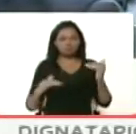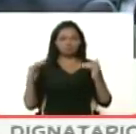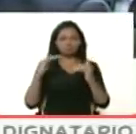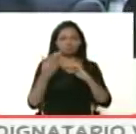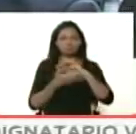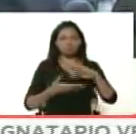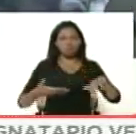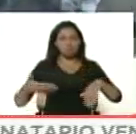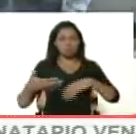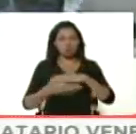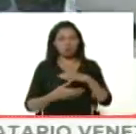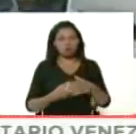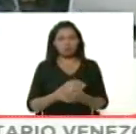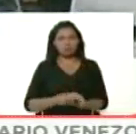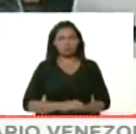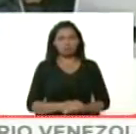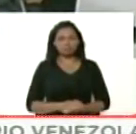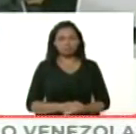problemas.